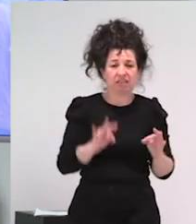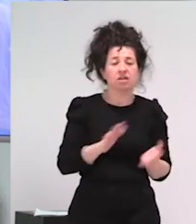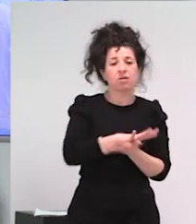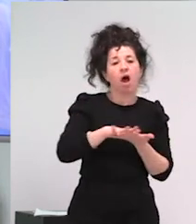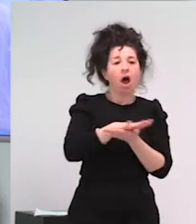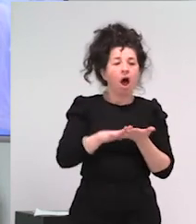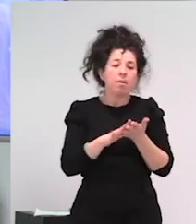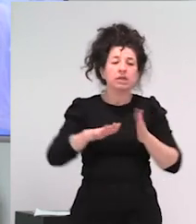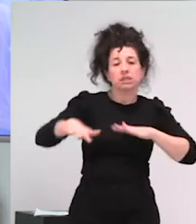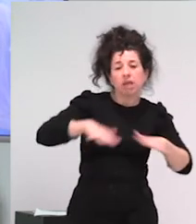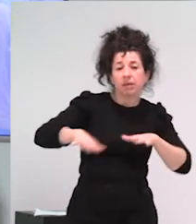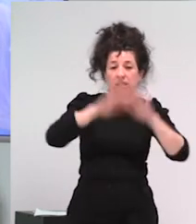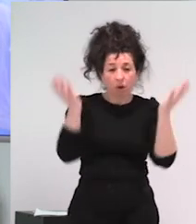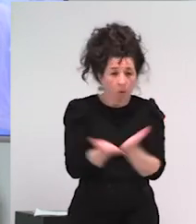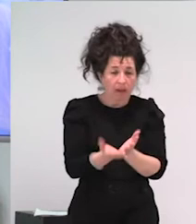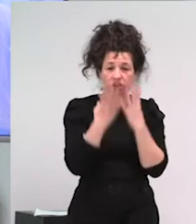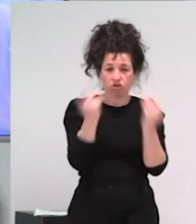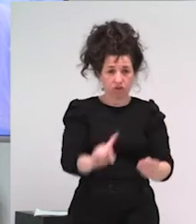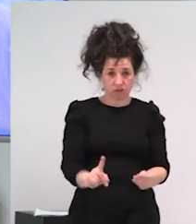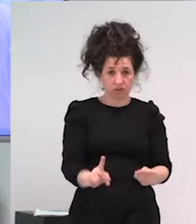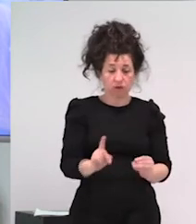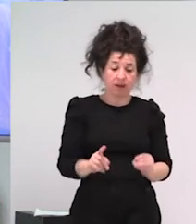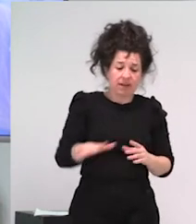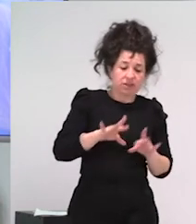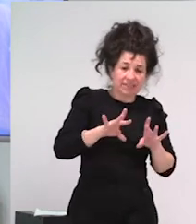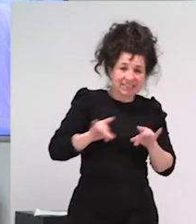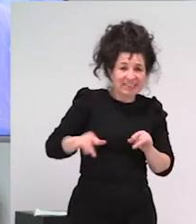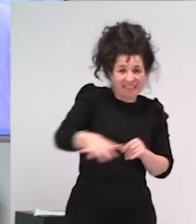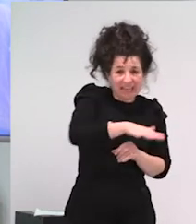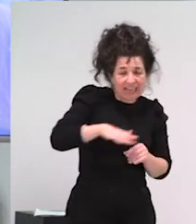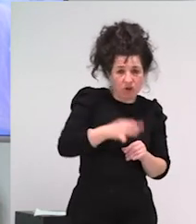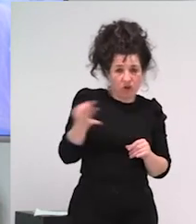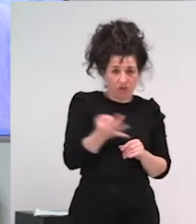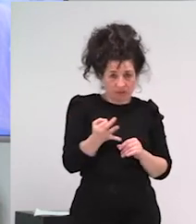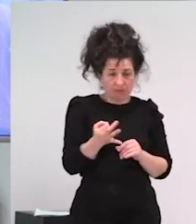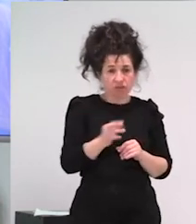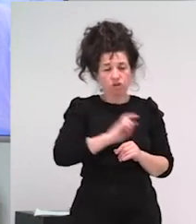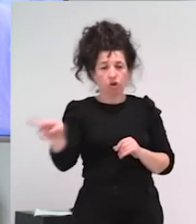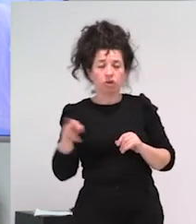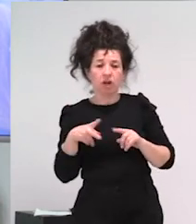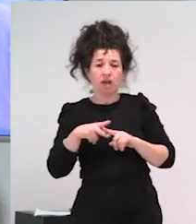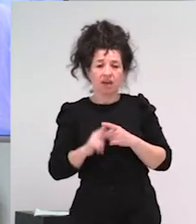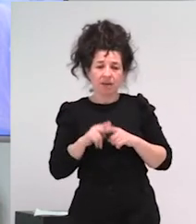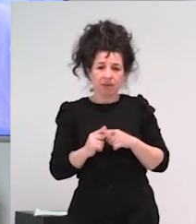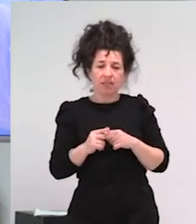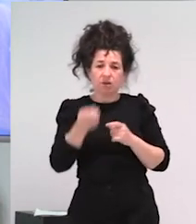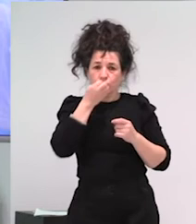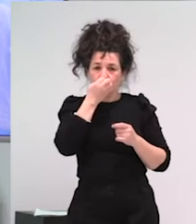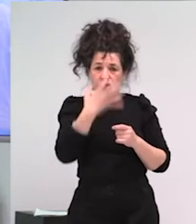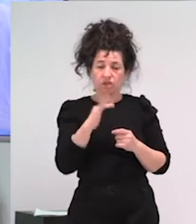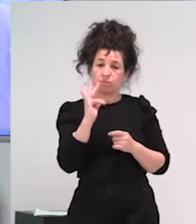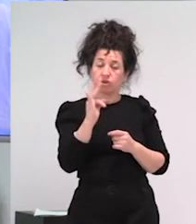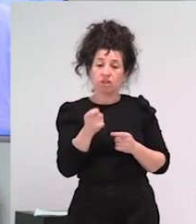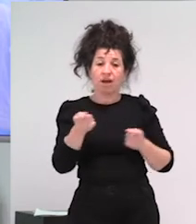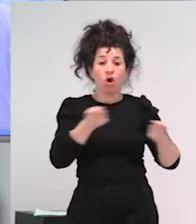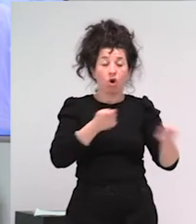territorializan de ninguna manera. Y es mentira, se territorializan. En ese sentido, creo que otra herramienta fue la coordinación estatal. En el movimiento